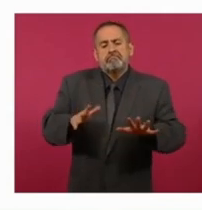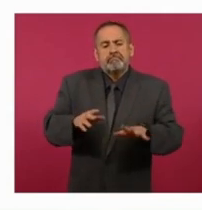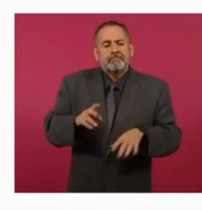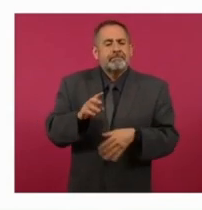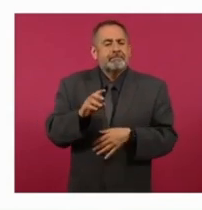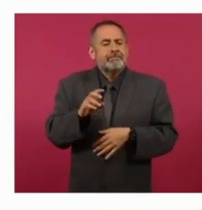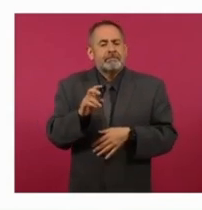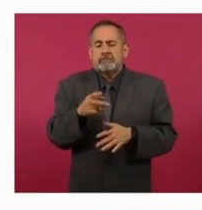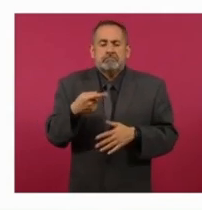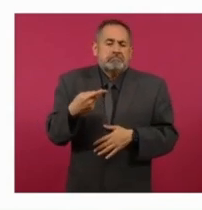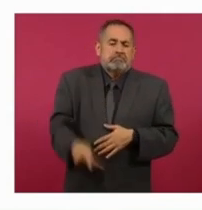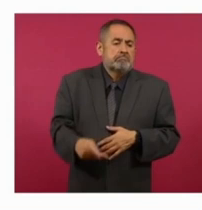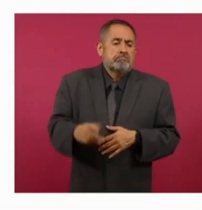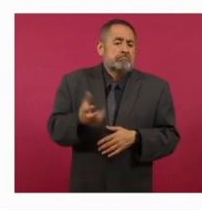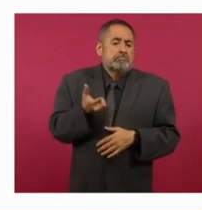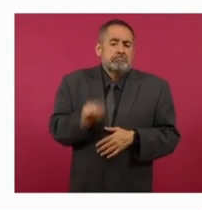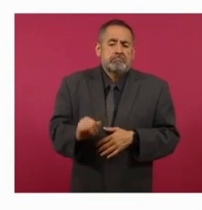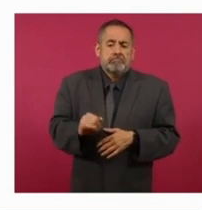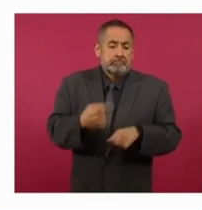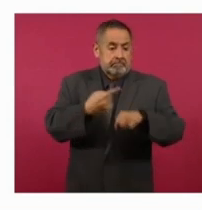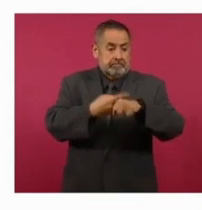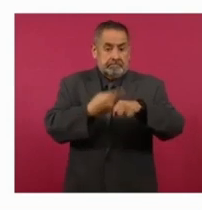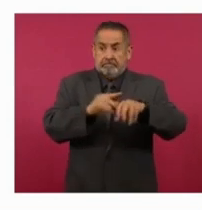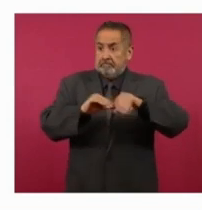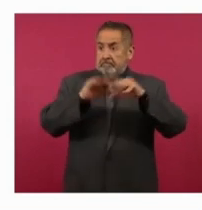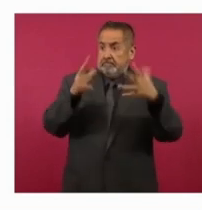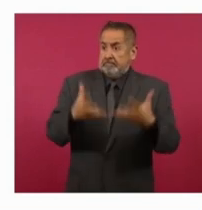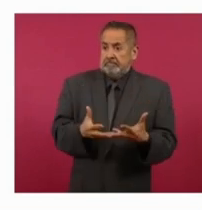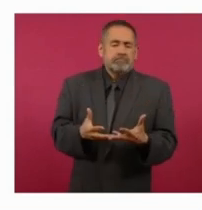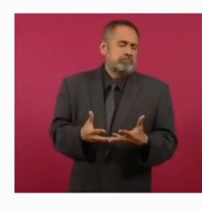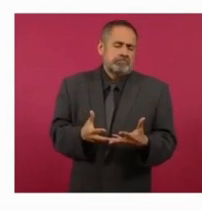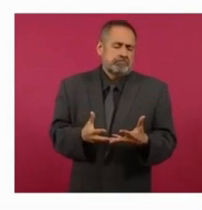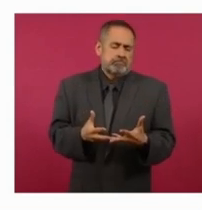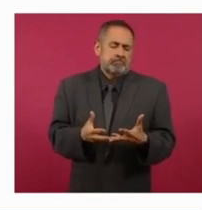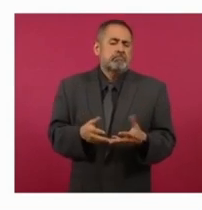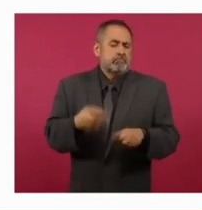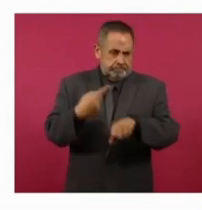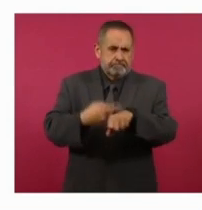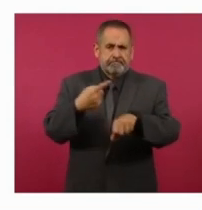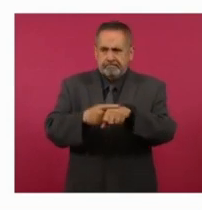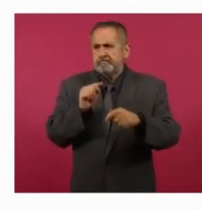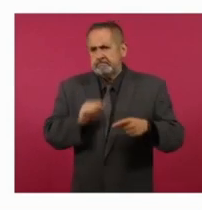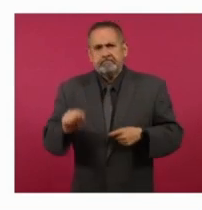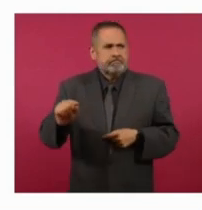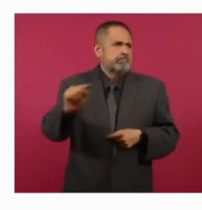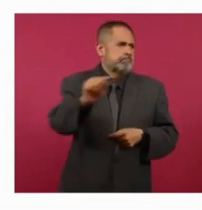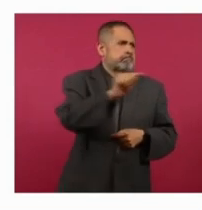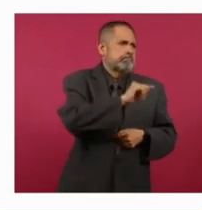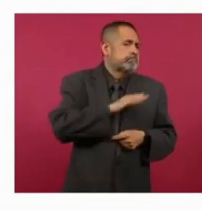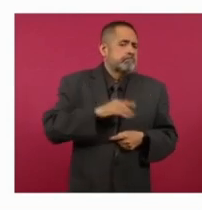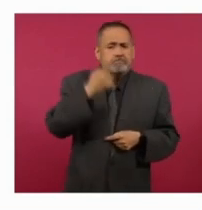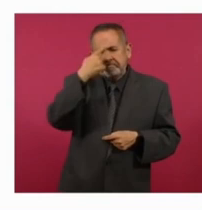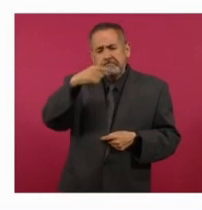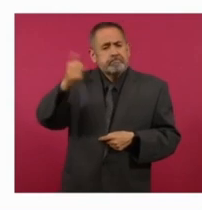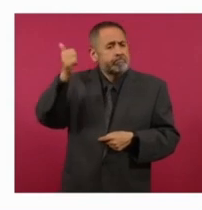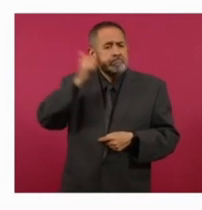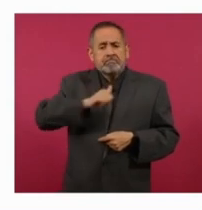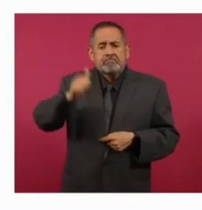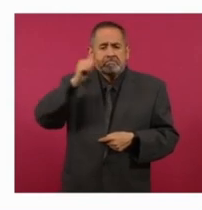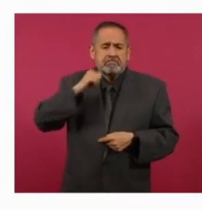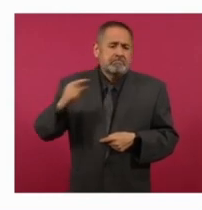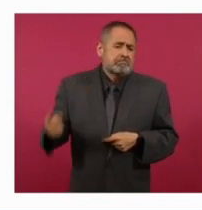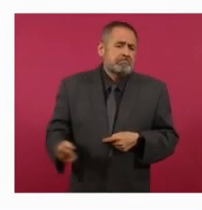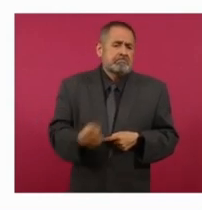endémico y ya no epidémico, es decir, permanecerá con nosotros por siempre, con altos y